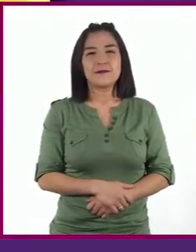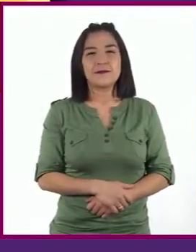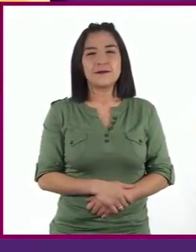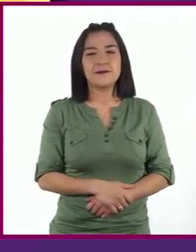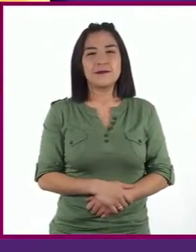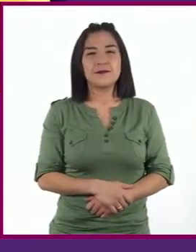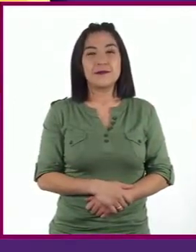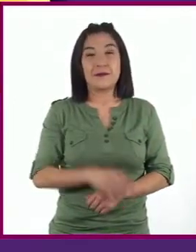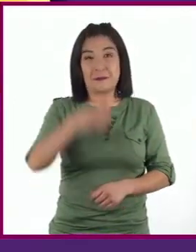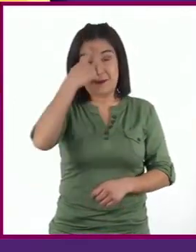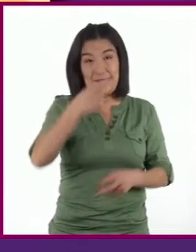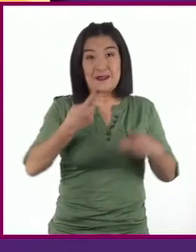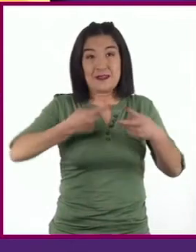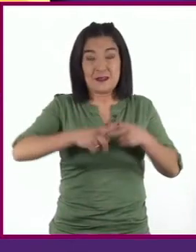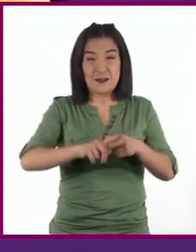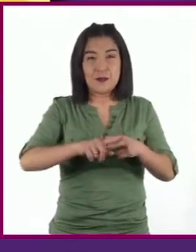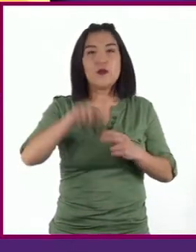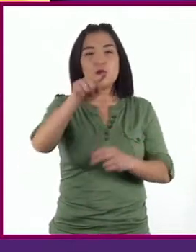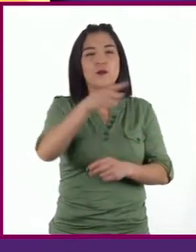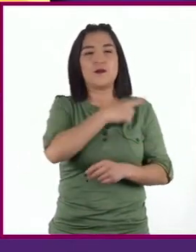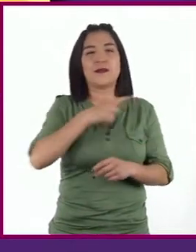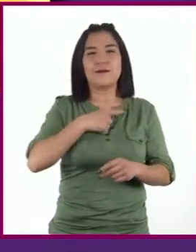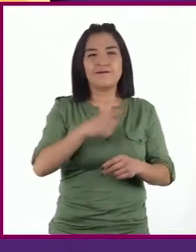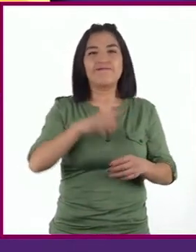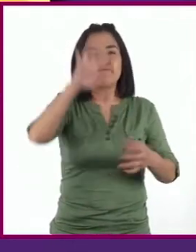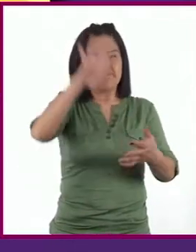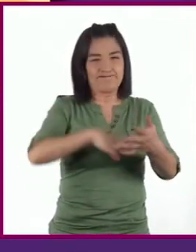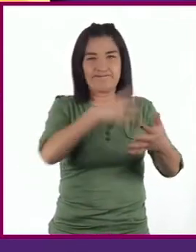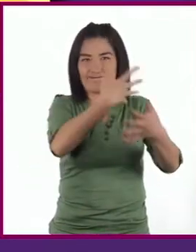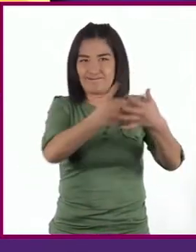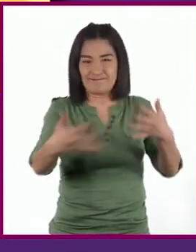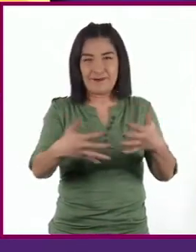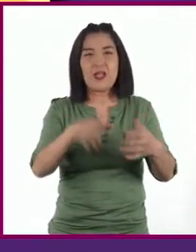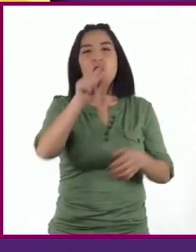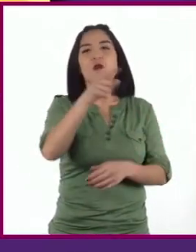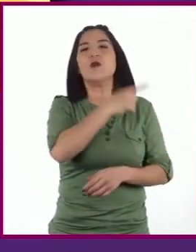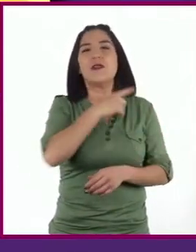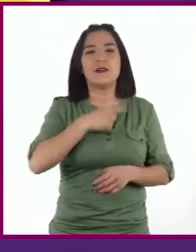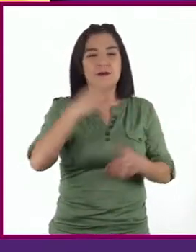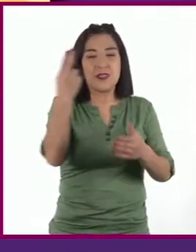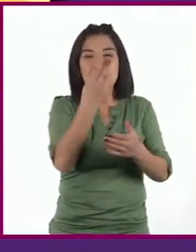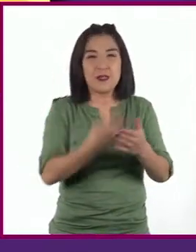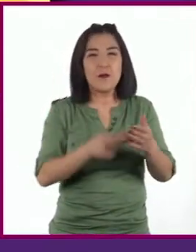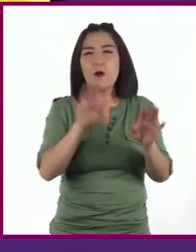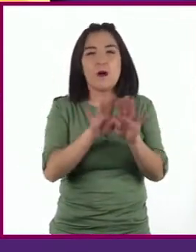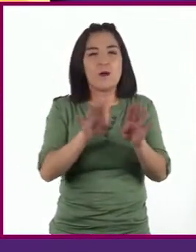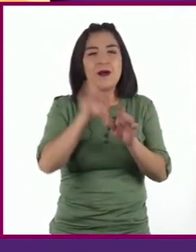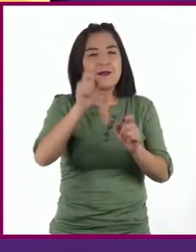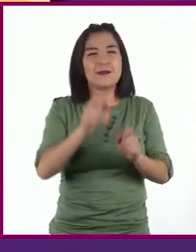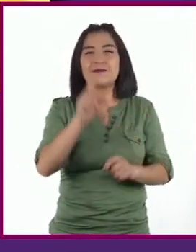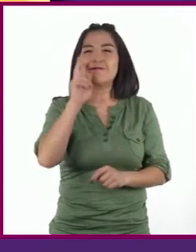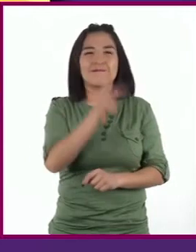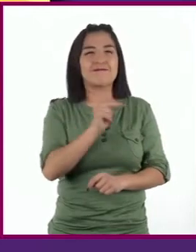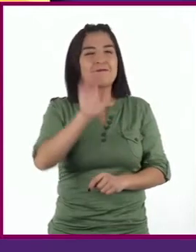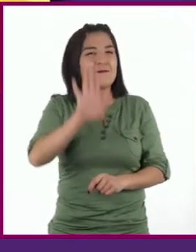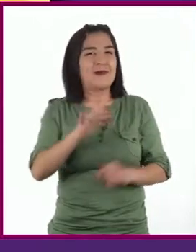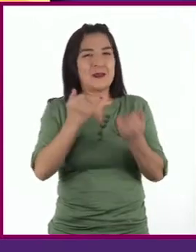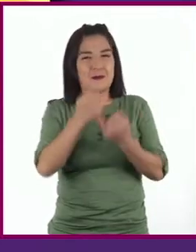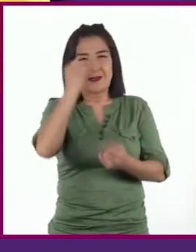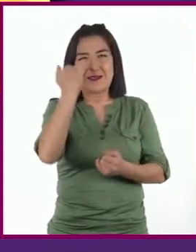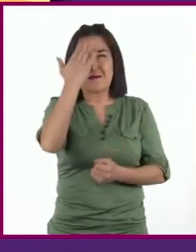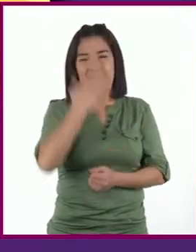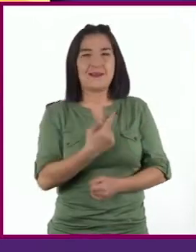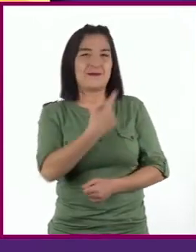Para comenzar, tracen un plano cartesiano y dibujen un rectángulo lo más parecido como se muestra en la